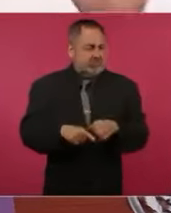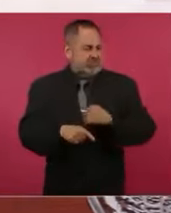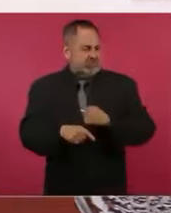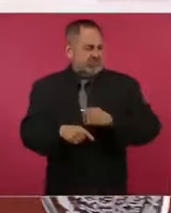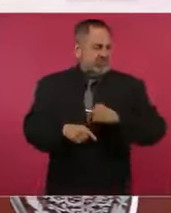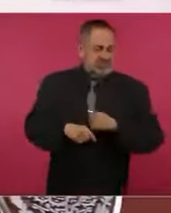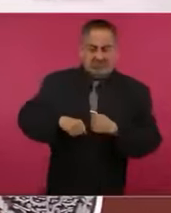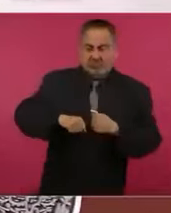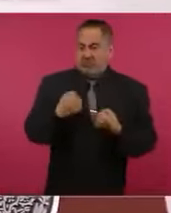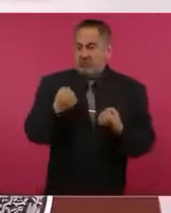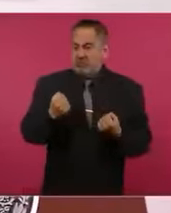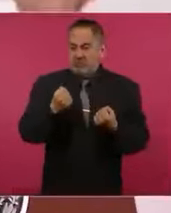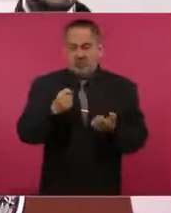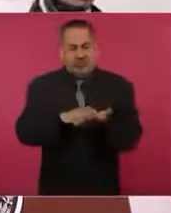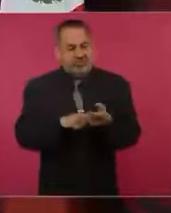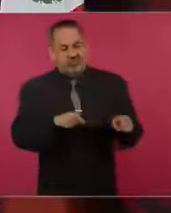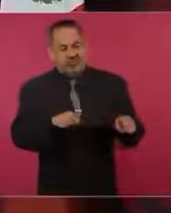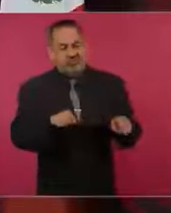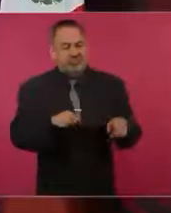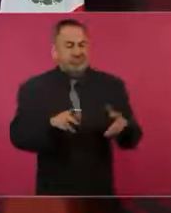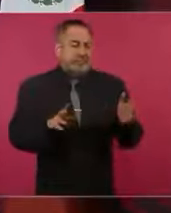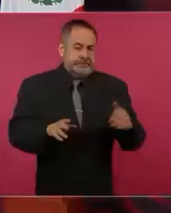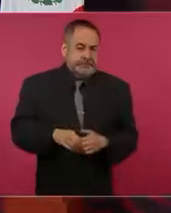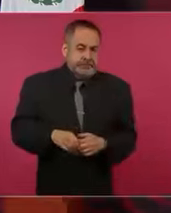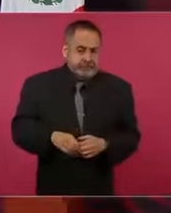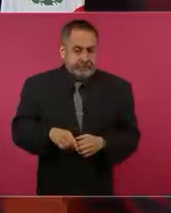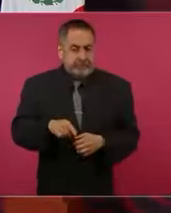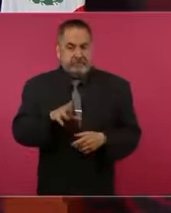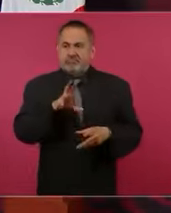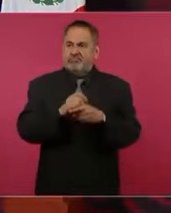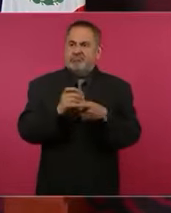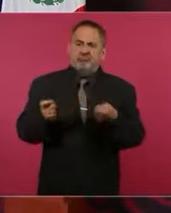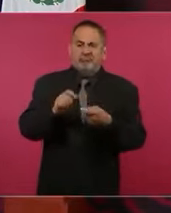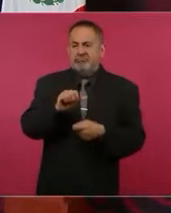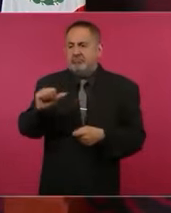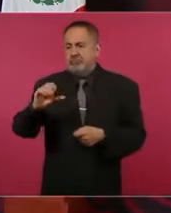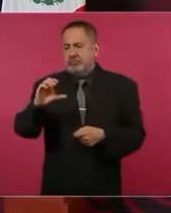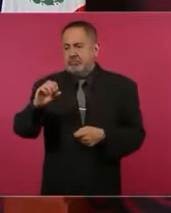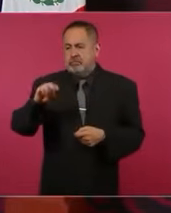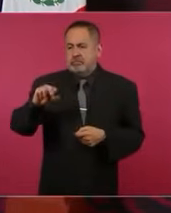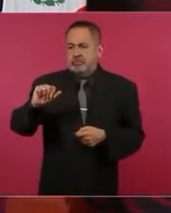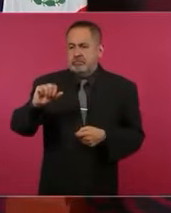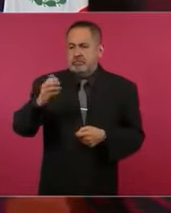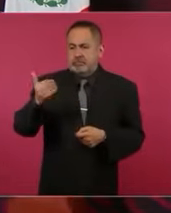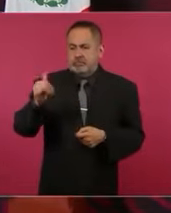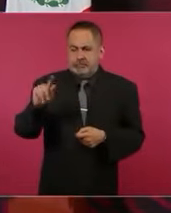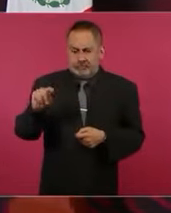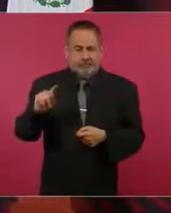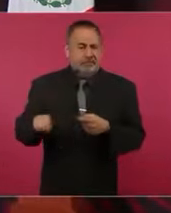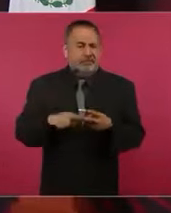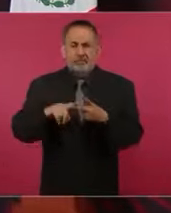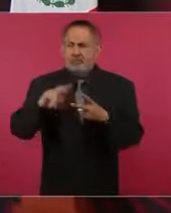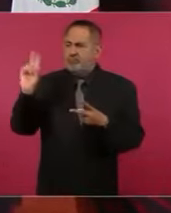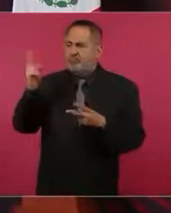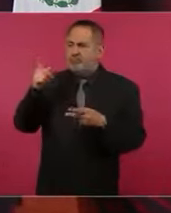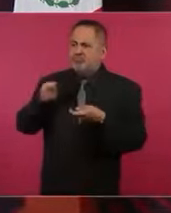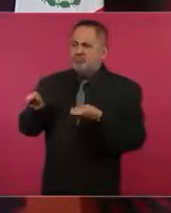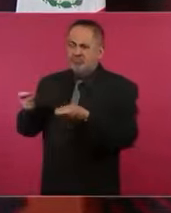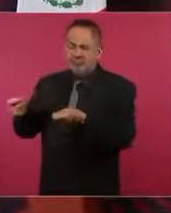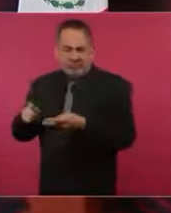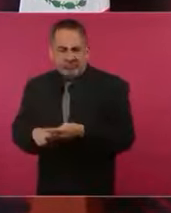influencias, pero en el CONACYT, en todas las universidades públicas, desde luego